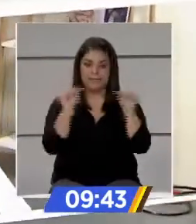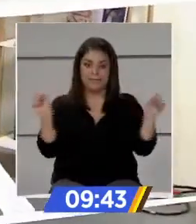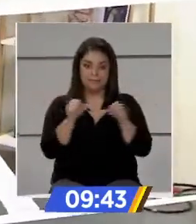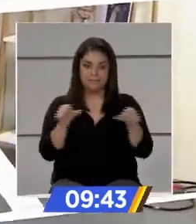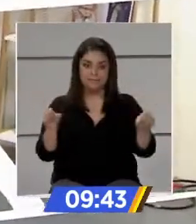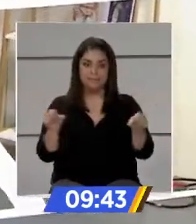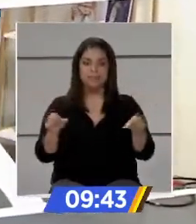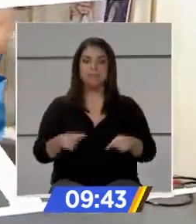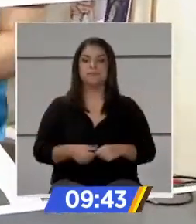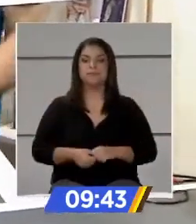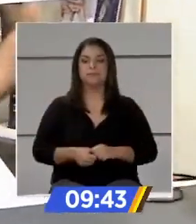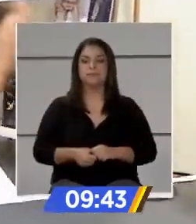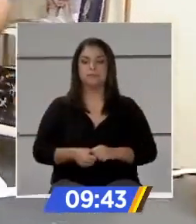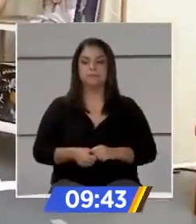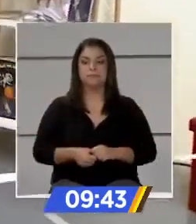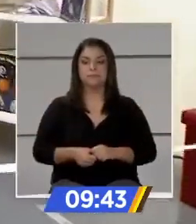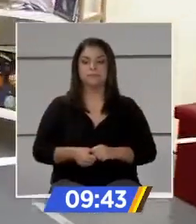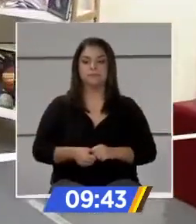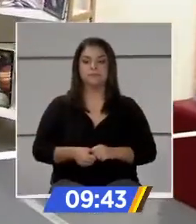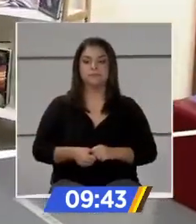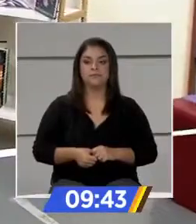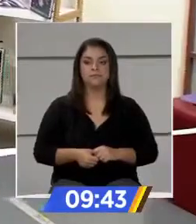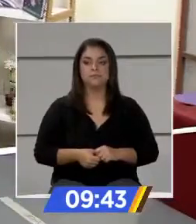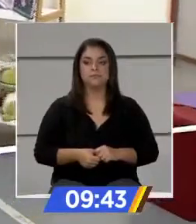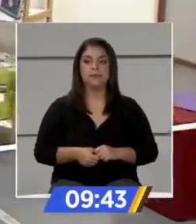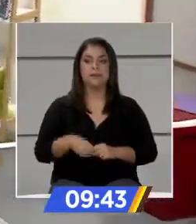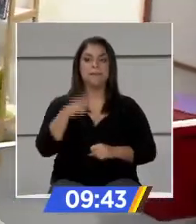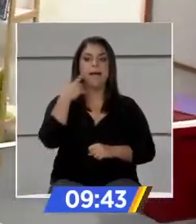masking tape y simulan como una